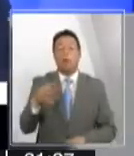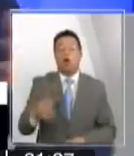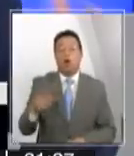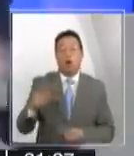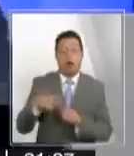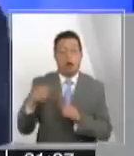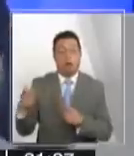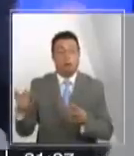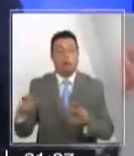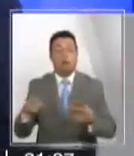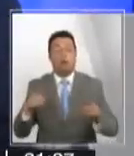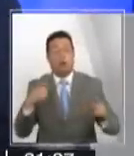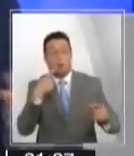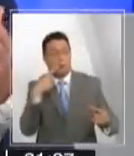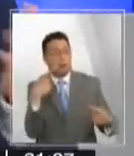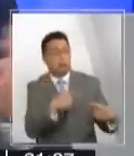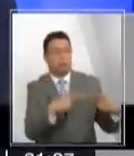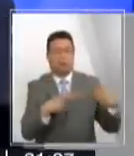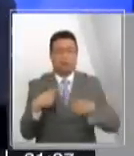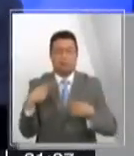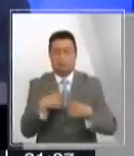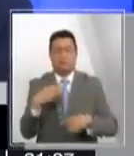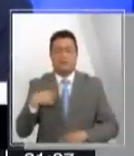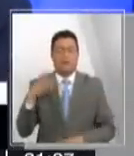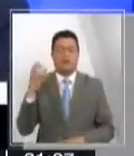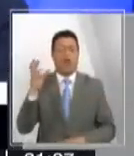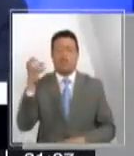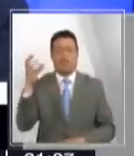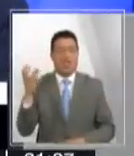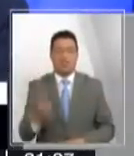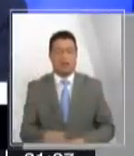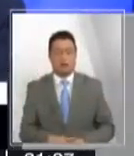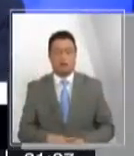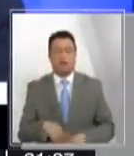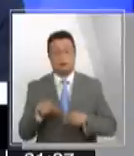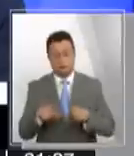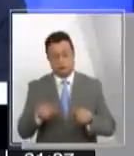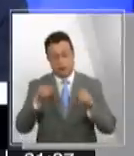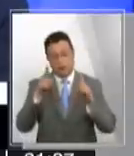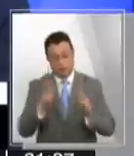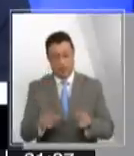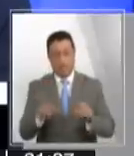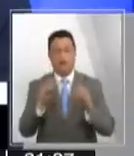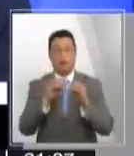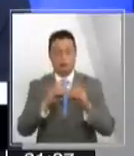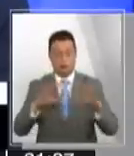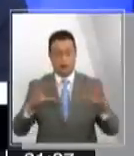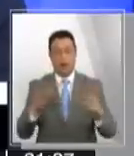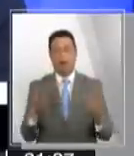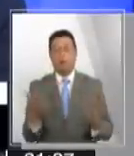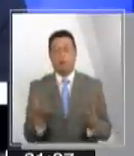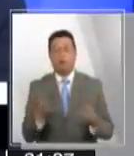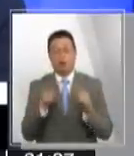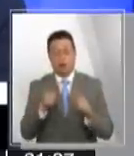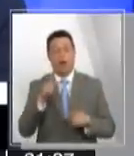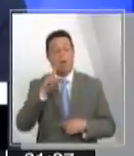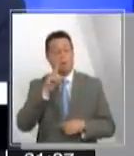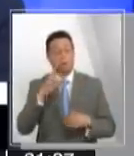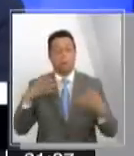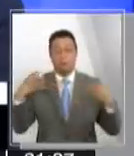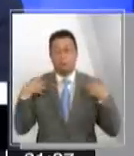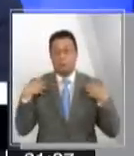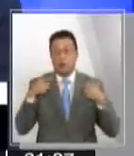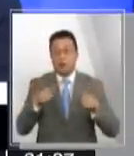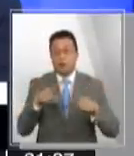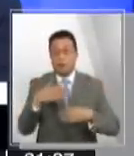hay un juego de acusaciones cruzadas que no se entienden. Y esto se tiene que despejar, porque quienes estén a cargo de este proceso